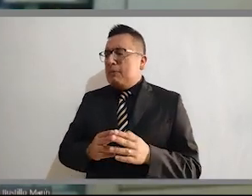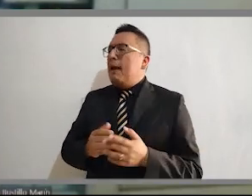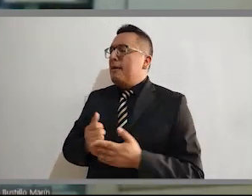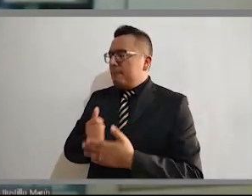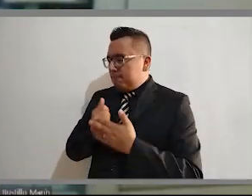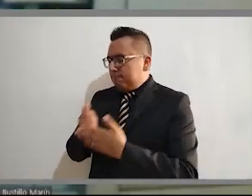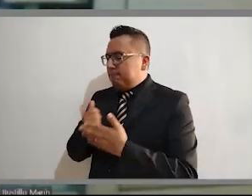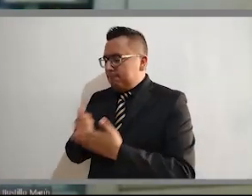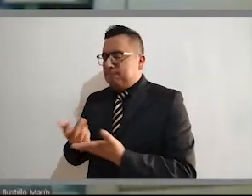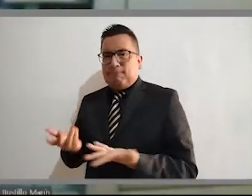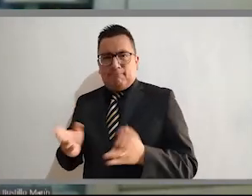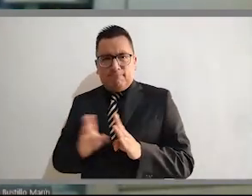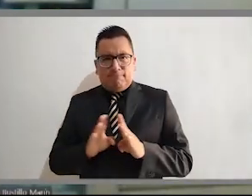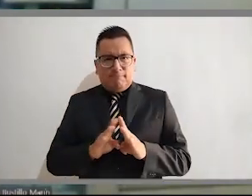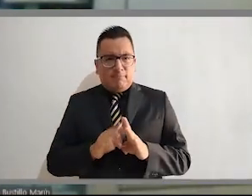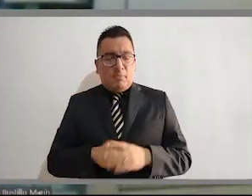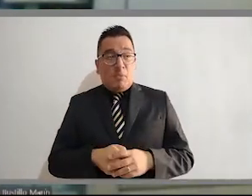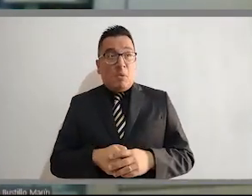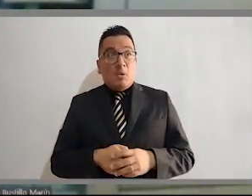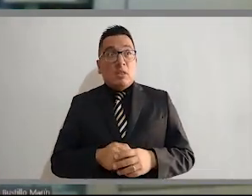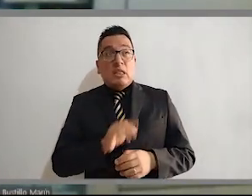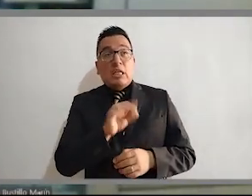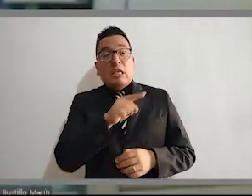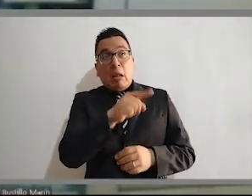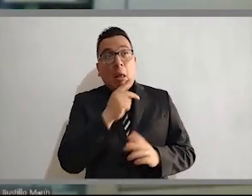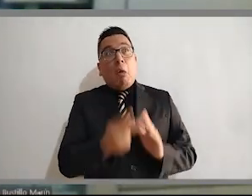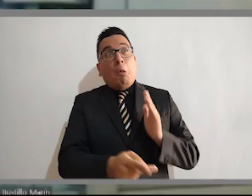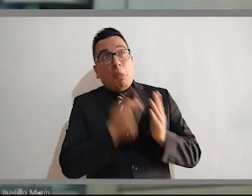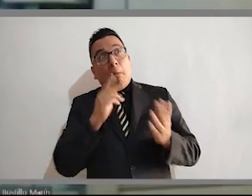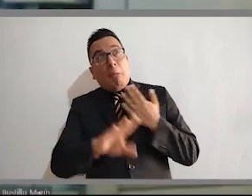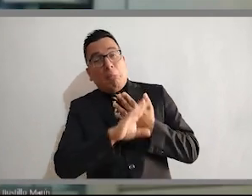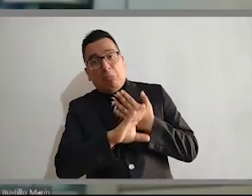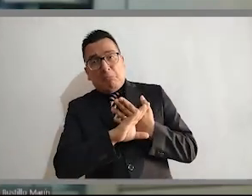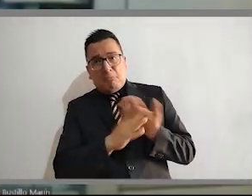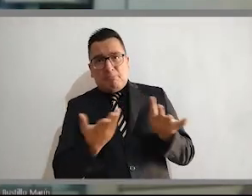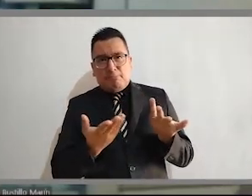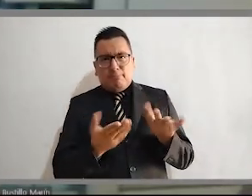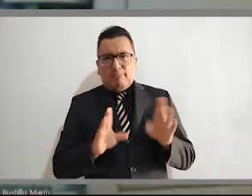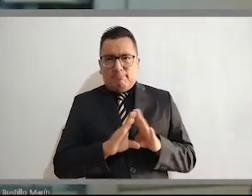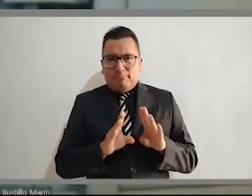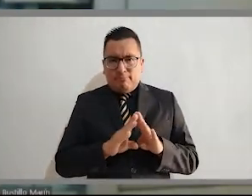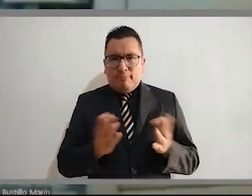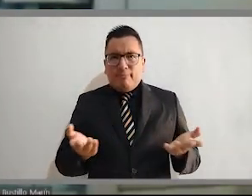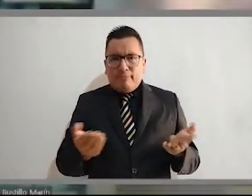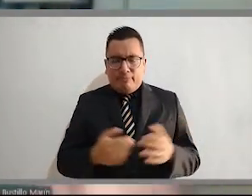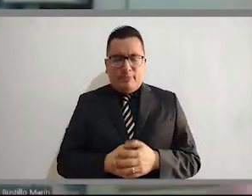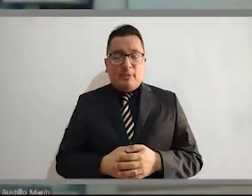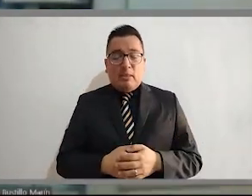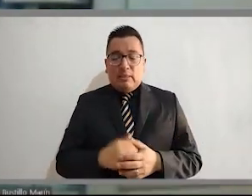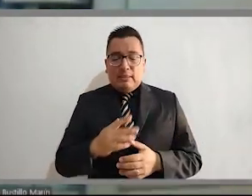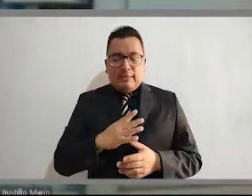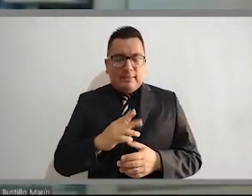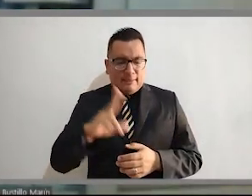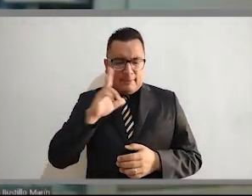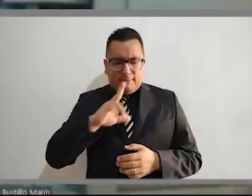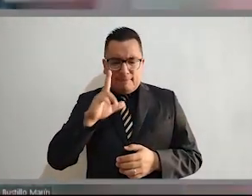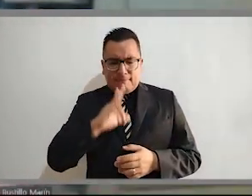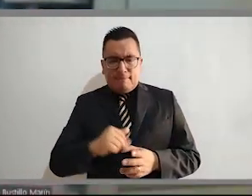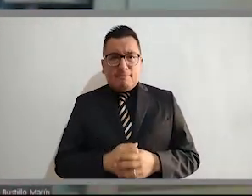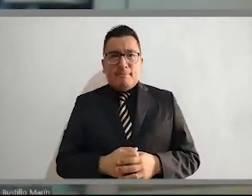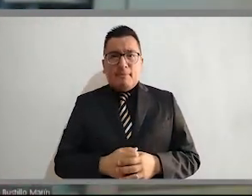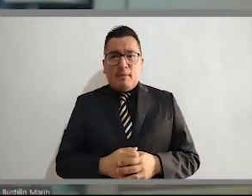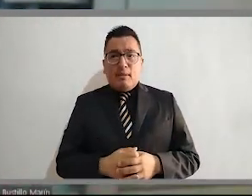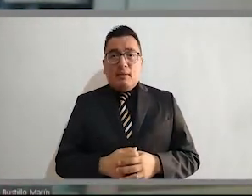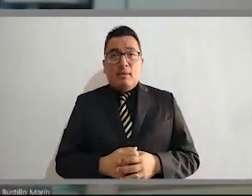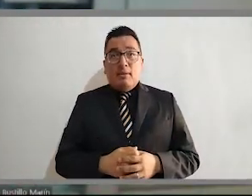tengamos medidas cautelares, medidas de protección, medidas de no repetición. ¿Cuáles han sido todos estos y todo lo que